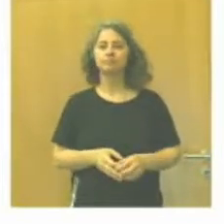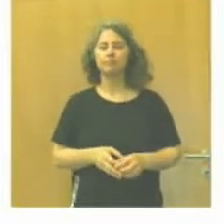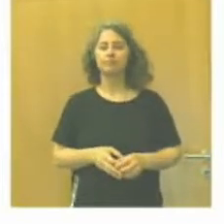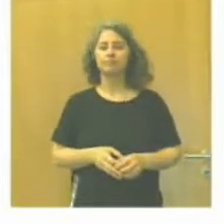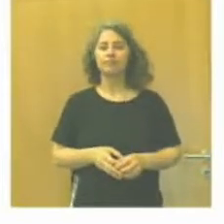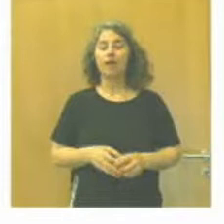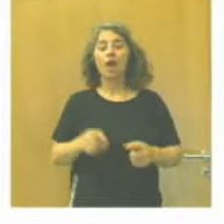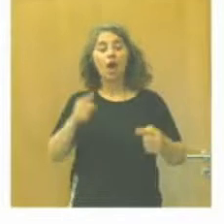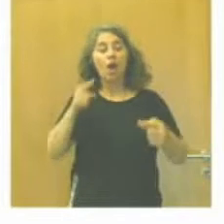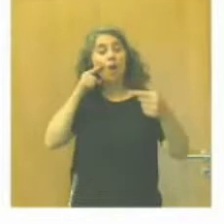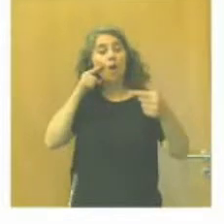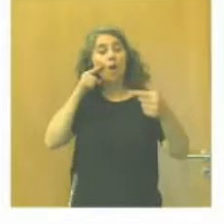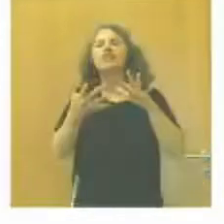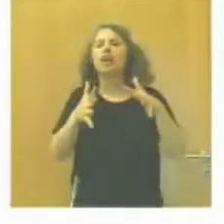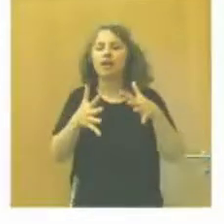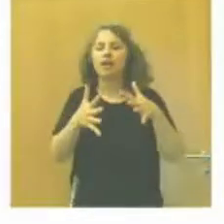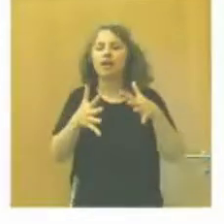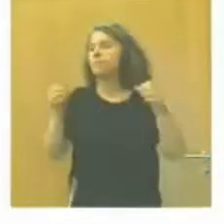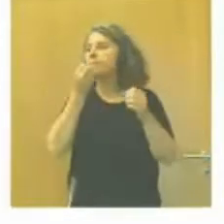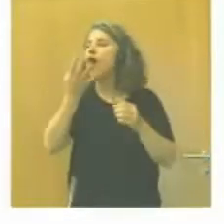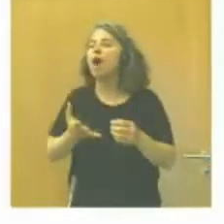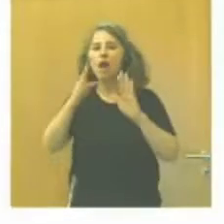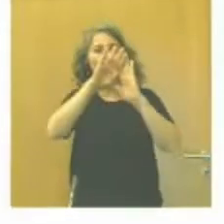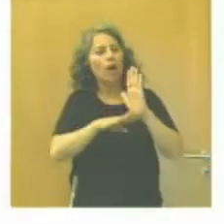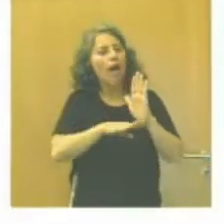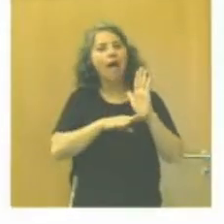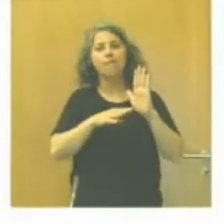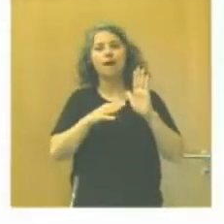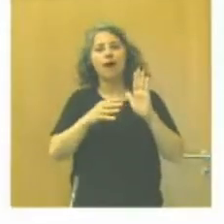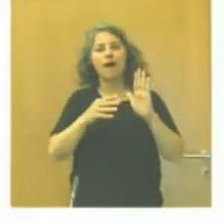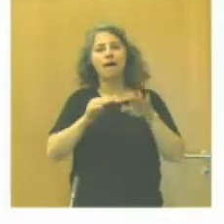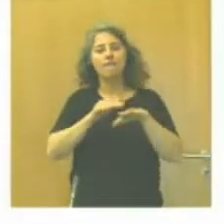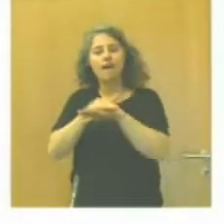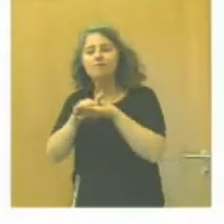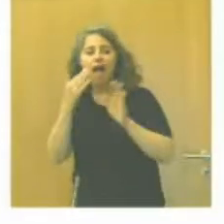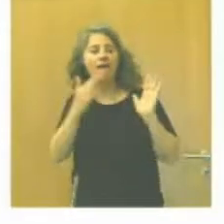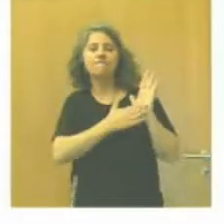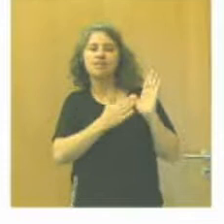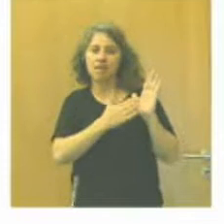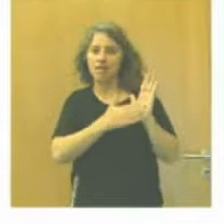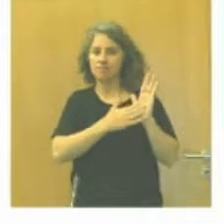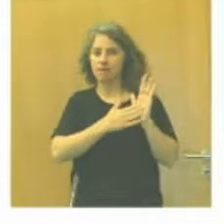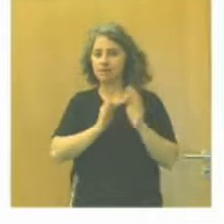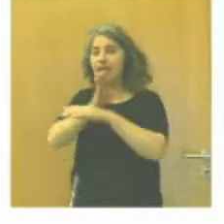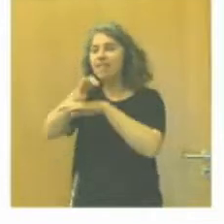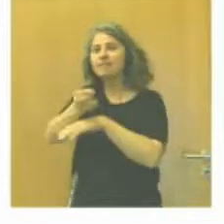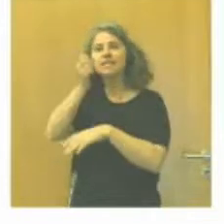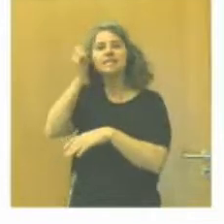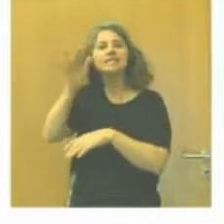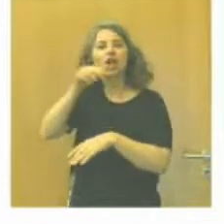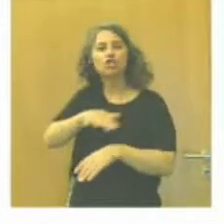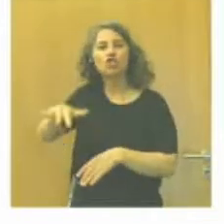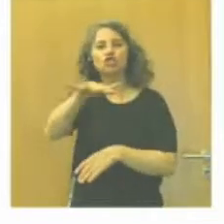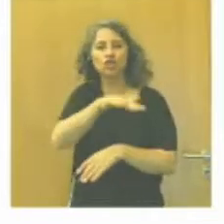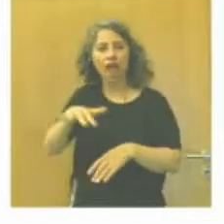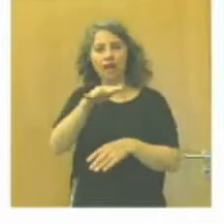El objetivo es mejorar toda la programación basada en la evidencia de las intervenciones psicosociales para la promoción